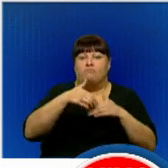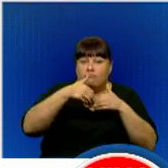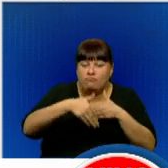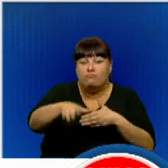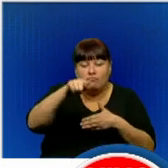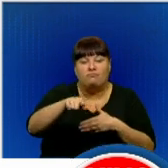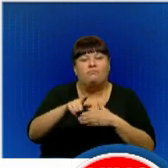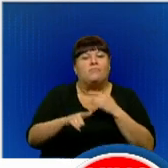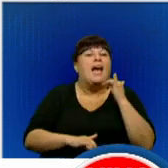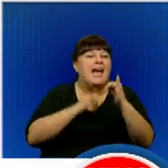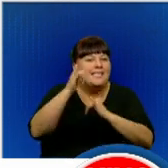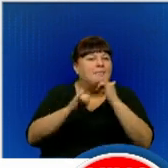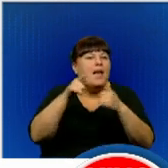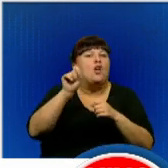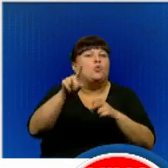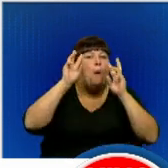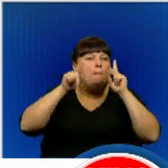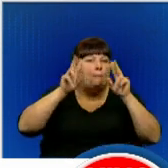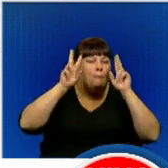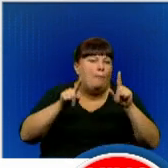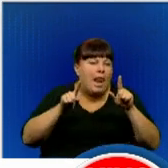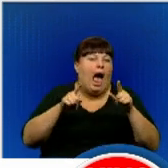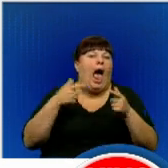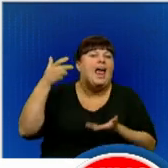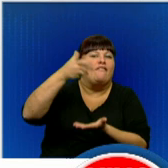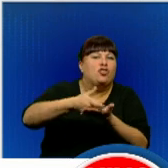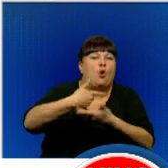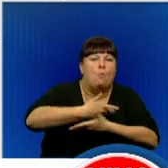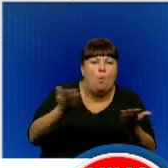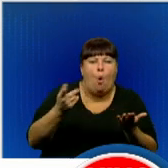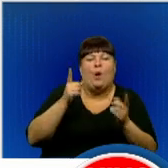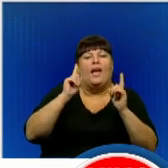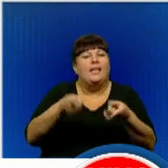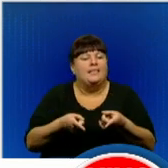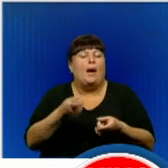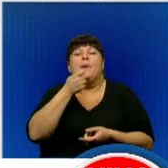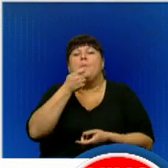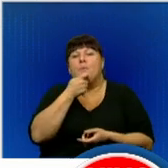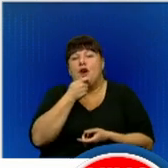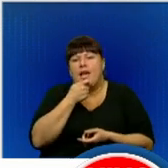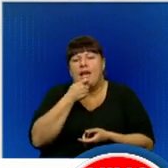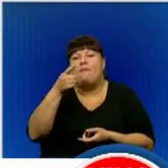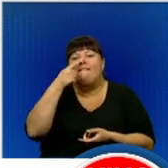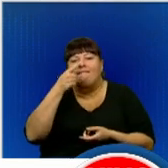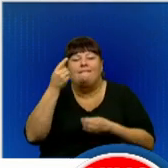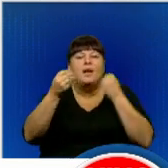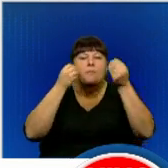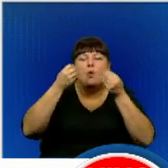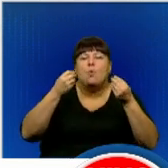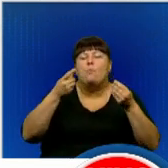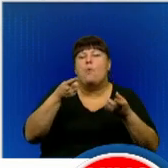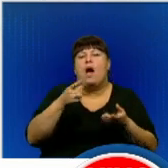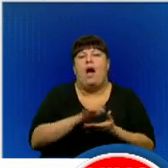expliqué muchos de sus planes de inversión pública y por ejemplo de su interés por la